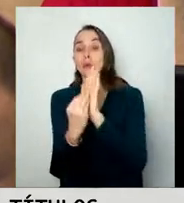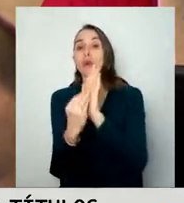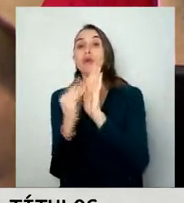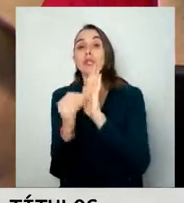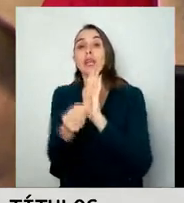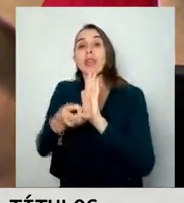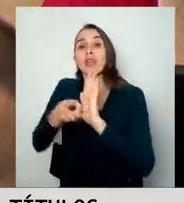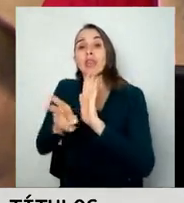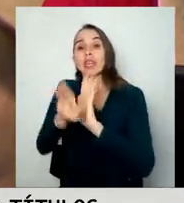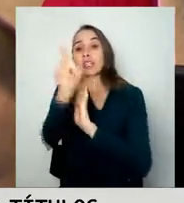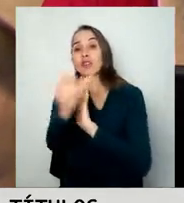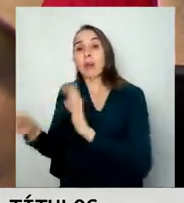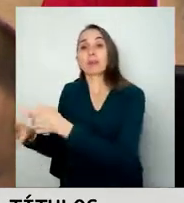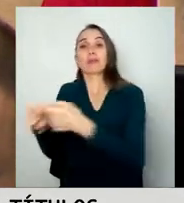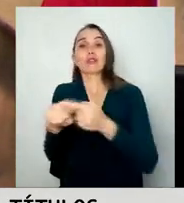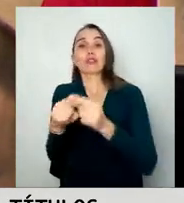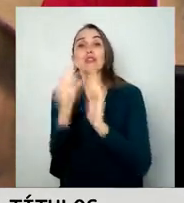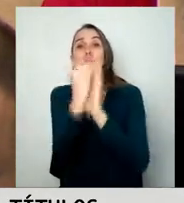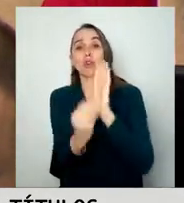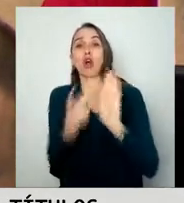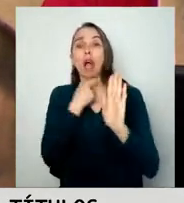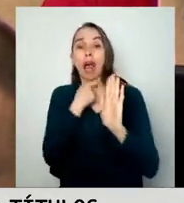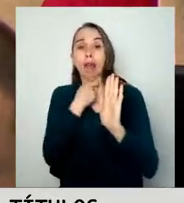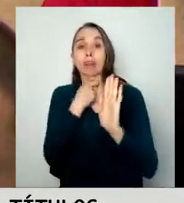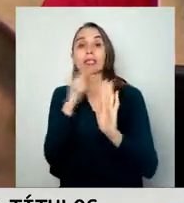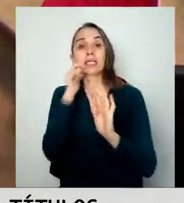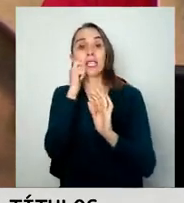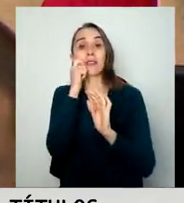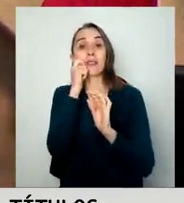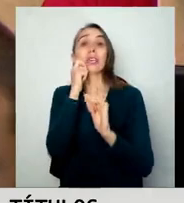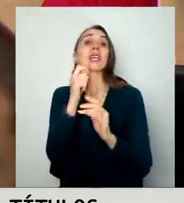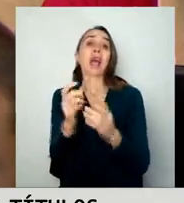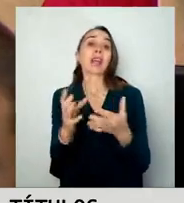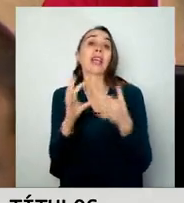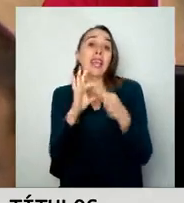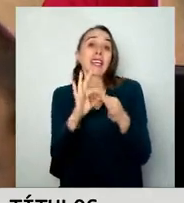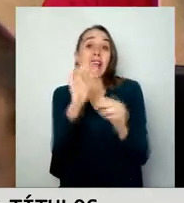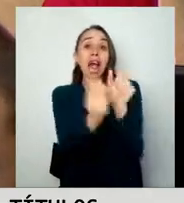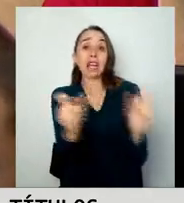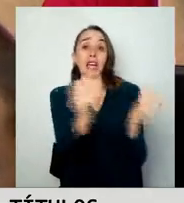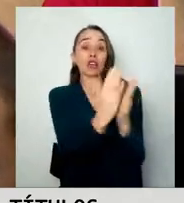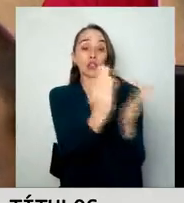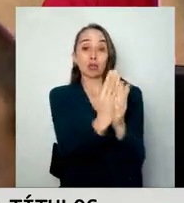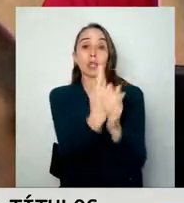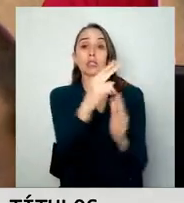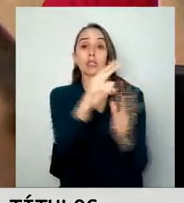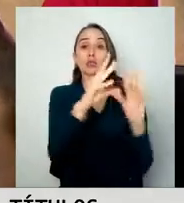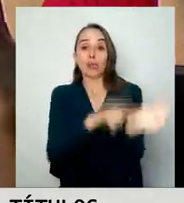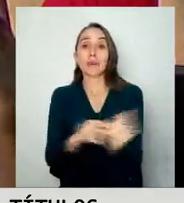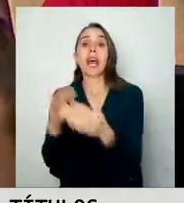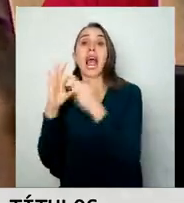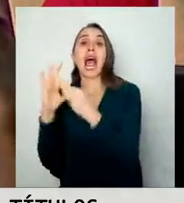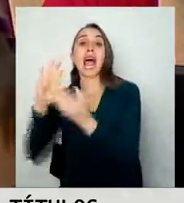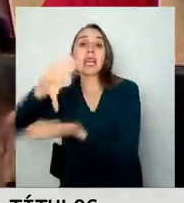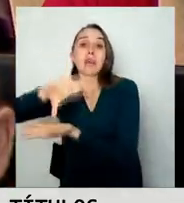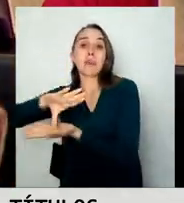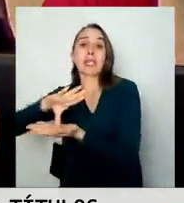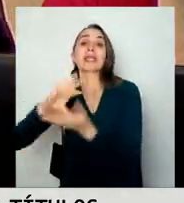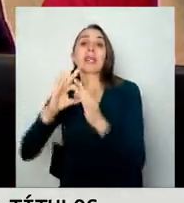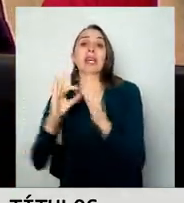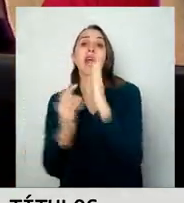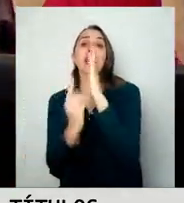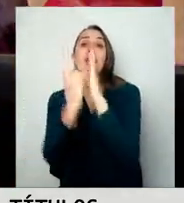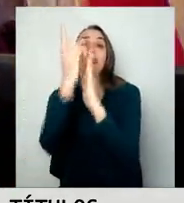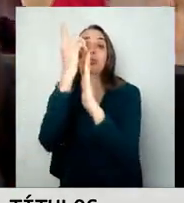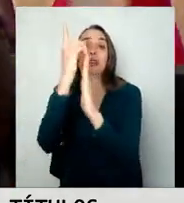porque con ello no solo ganan los estudiantes y sus familias con ello también gana el país y su desarrollo Gracias presidente